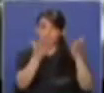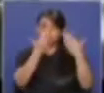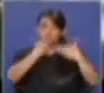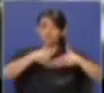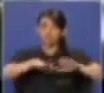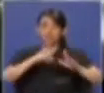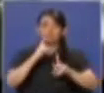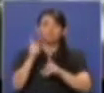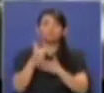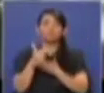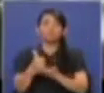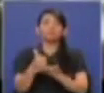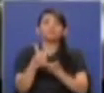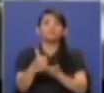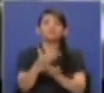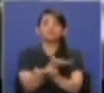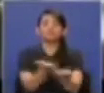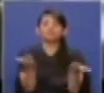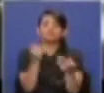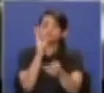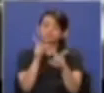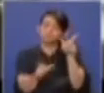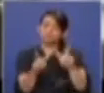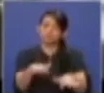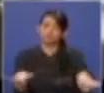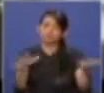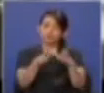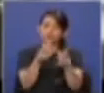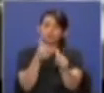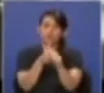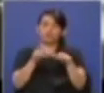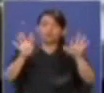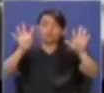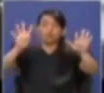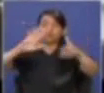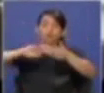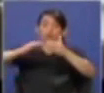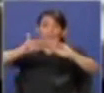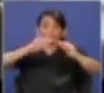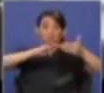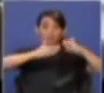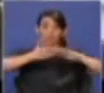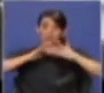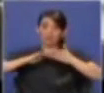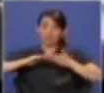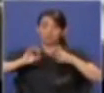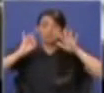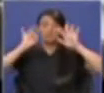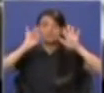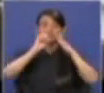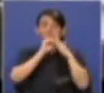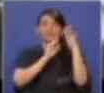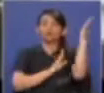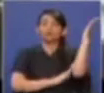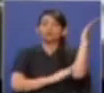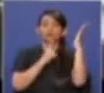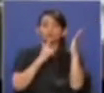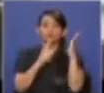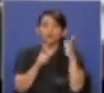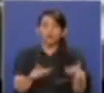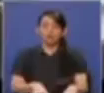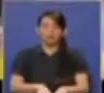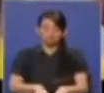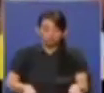para beneficio de los ciudadanos de estas 9 comunidades, con estos 7 proyectos de